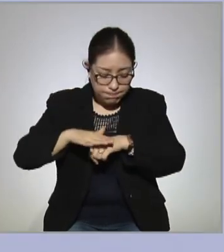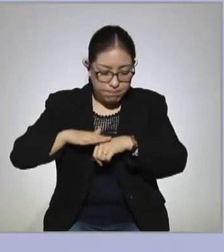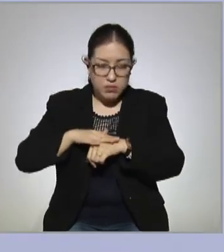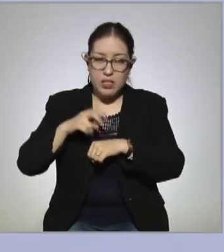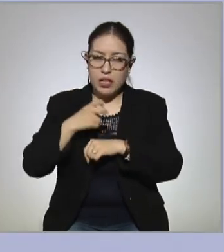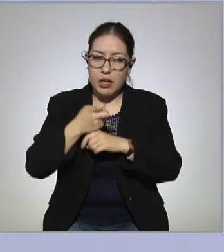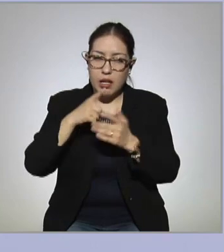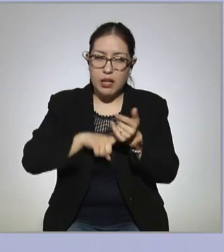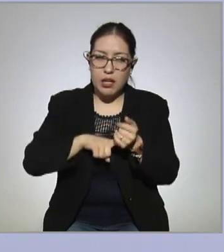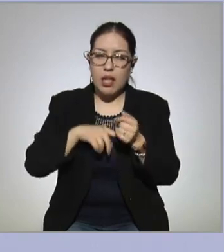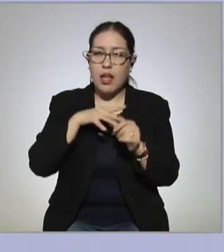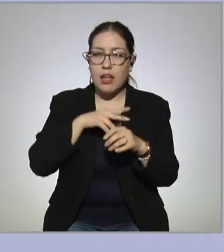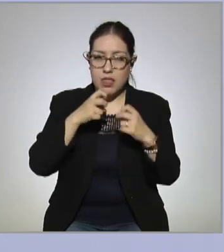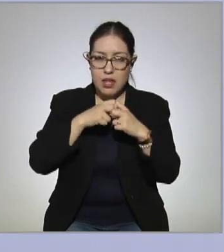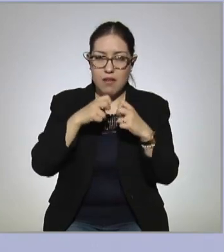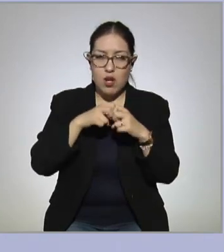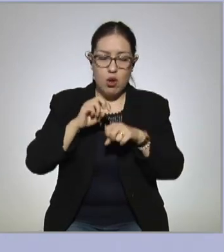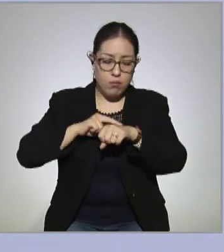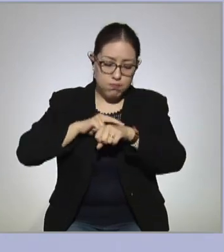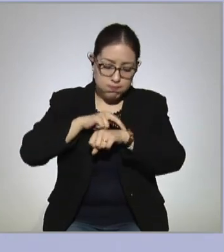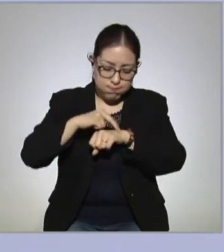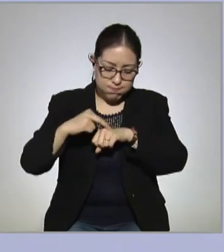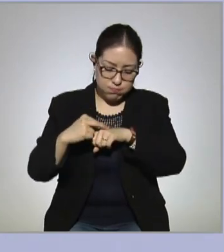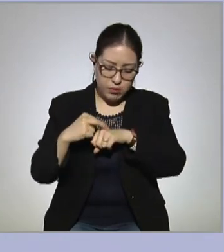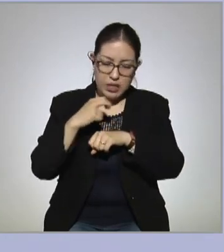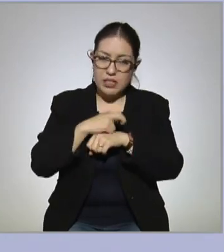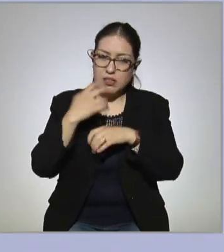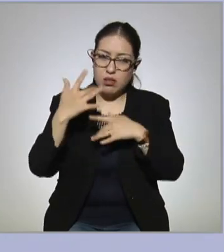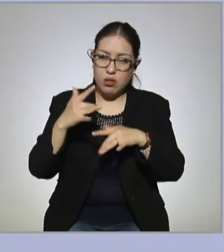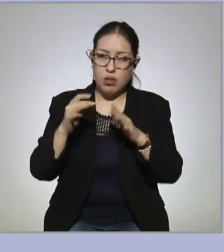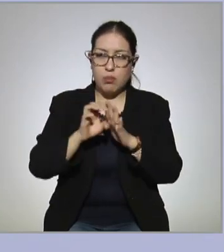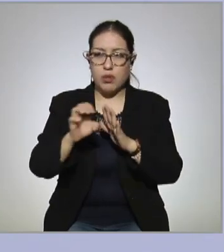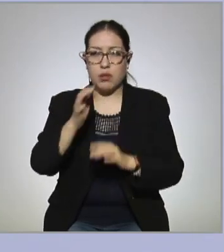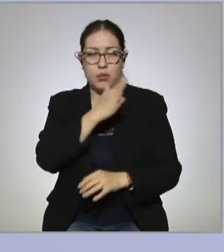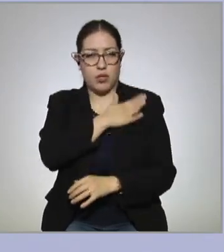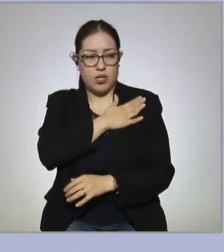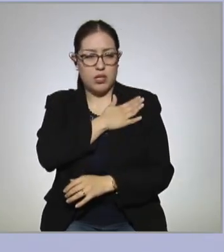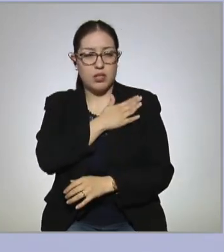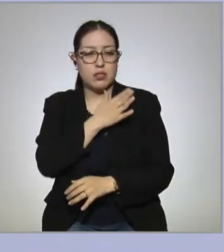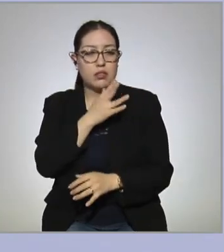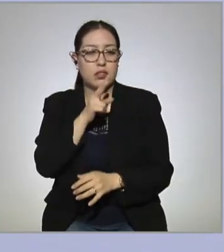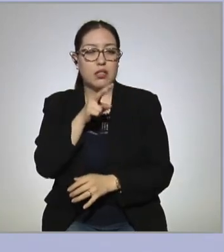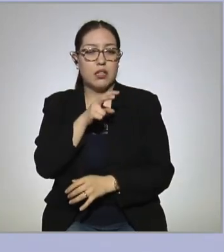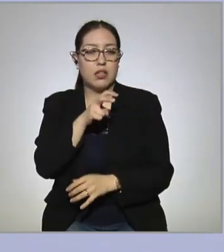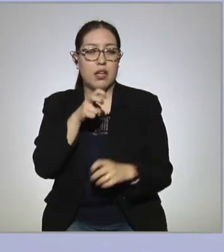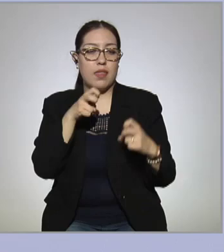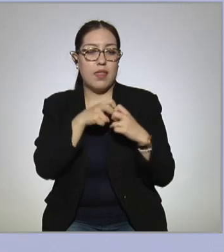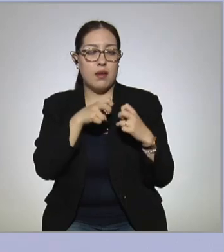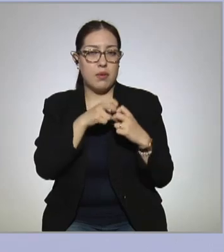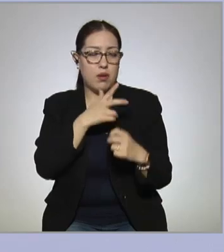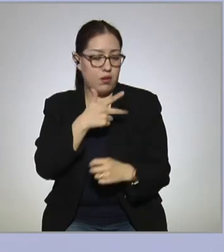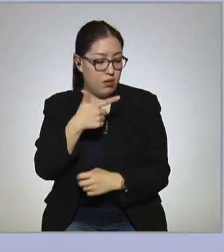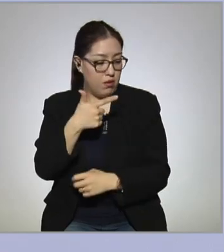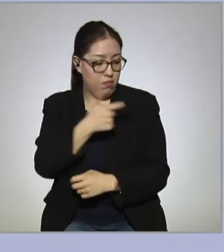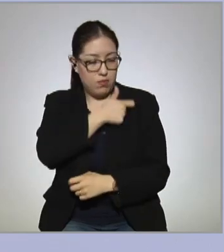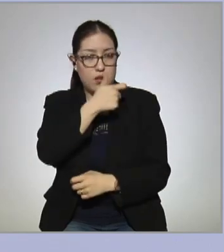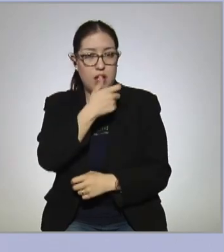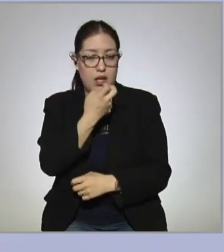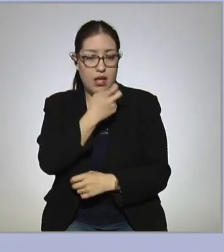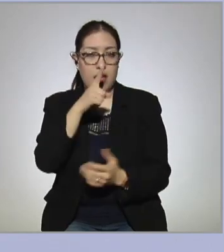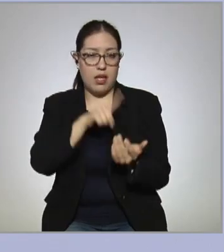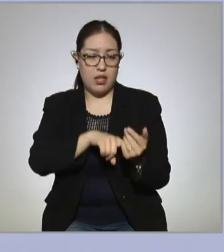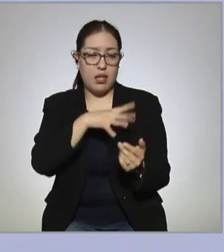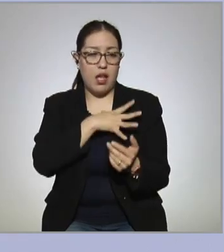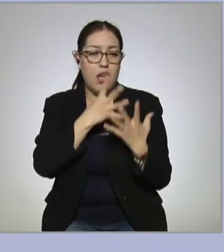es el que da la sensibilidad a ese lugar, o sea, el lugar que siente. En este caso, el supraescapular es donde se pone directamente el medicamento, un